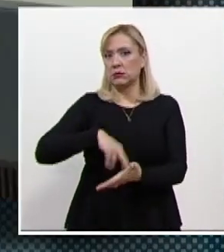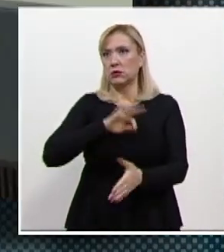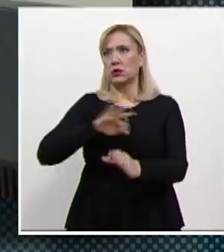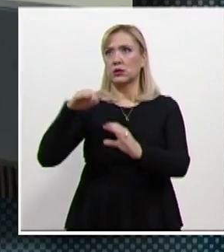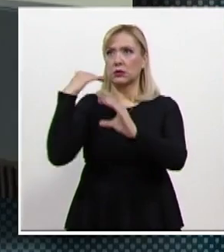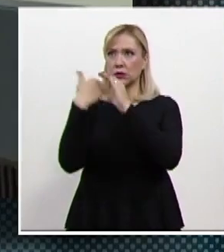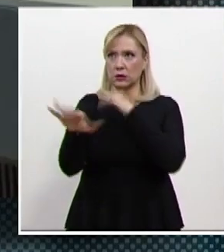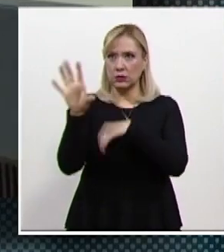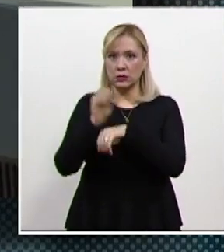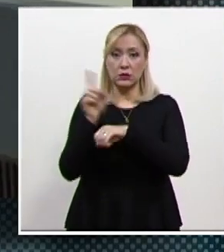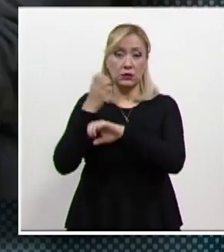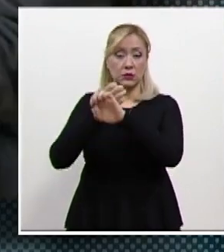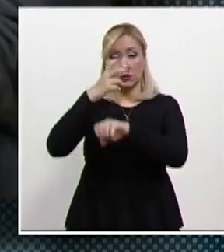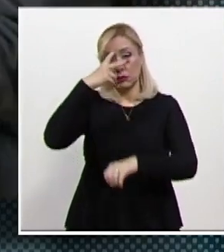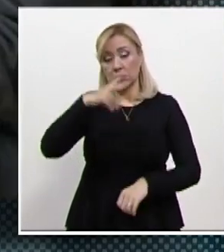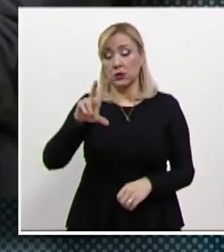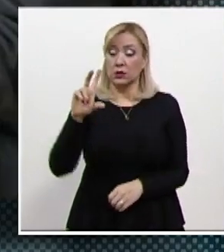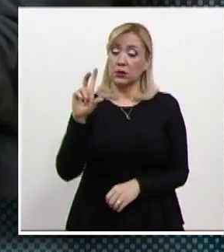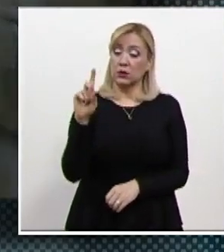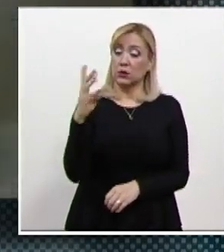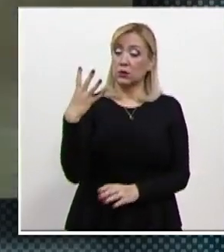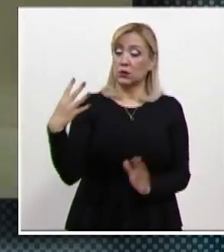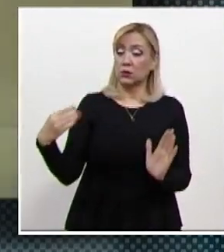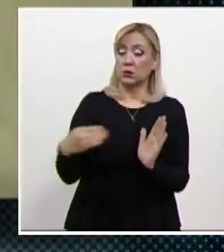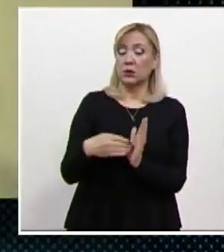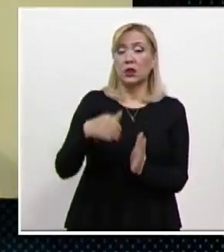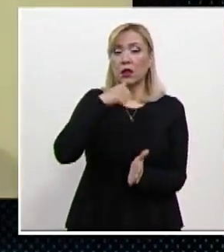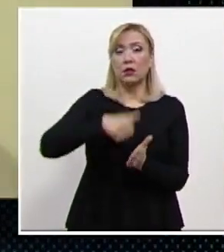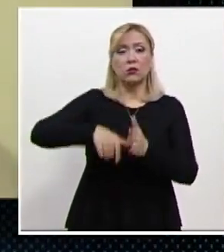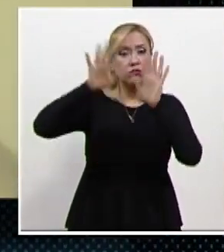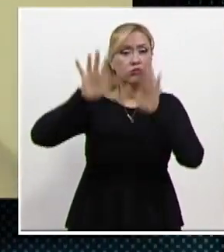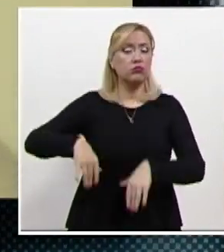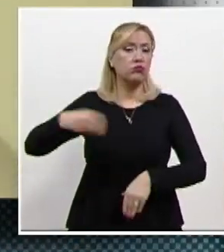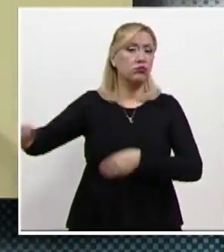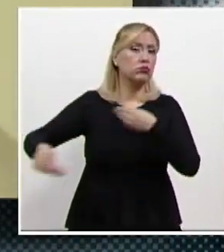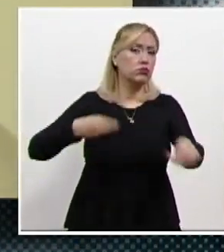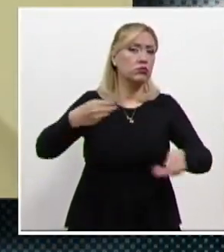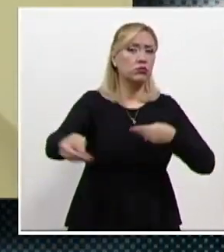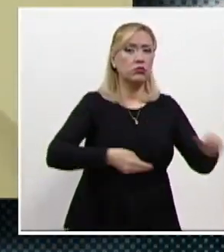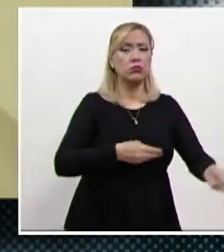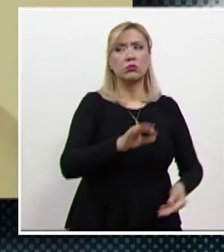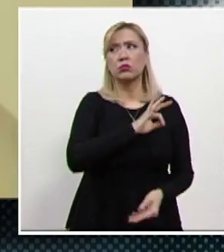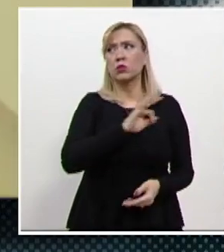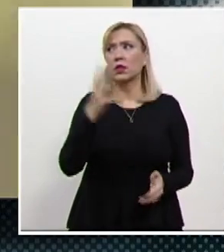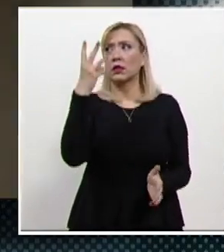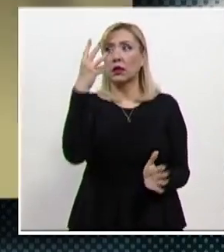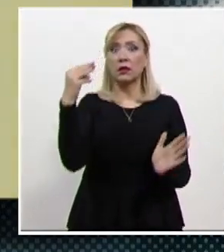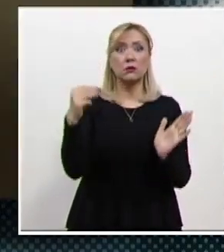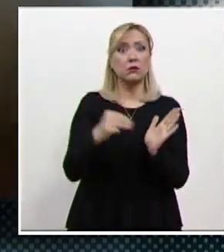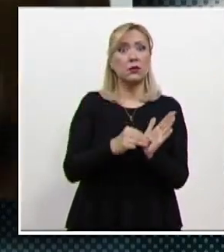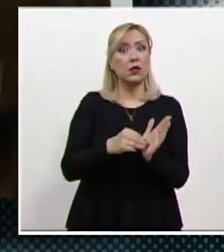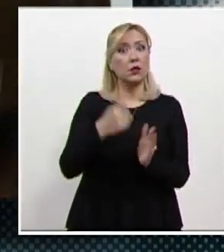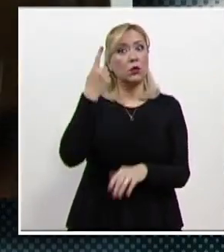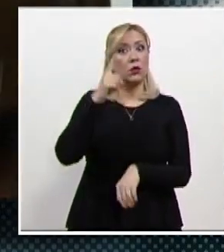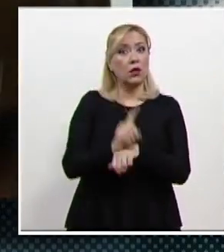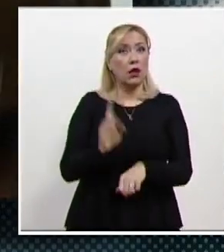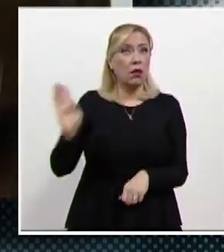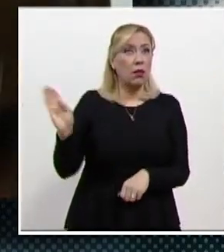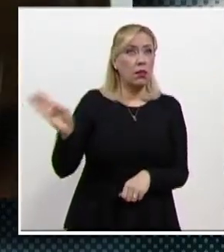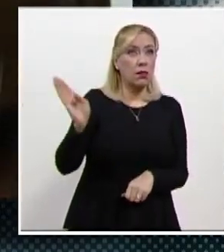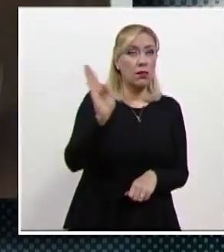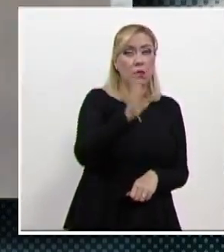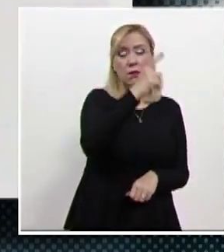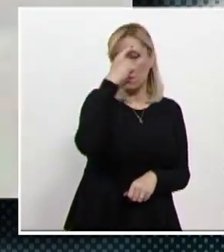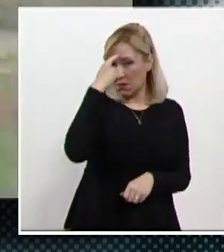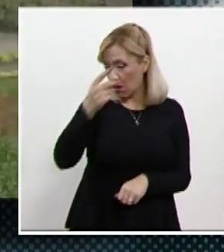México concedió más de 34,000 de estas acciones judiciales, un promedio de 3,000 al día, para asegurar un